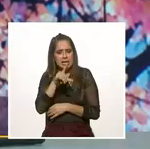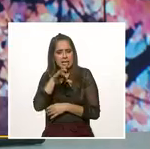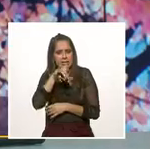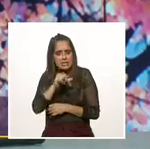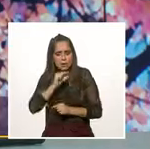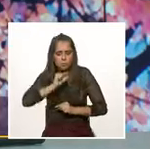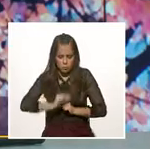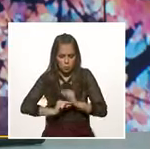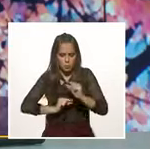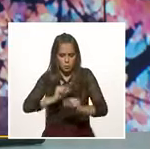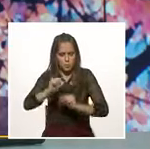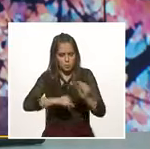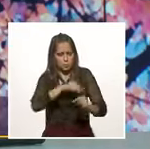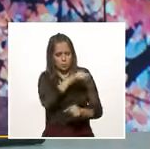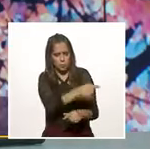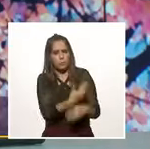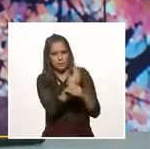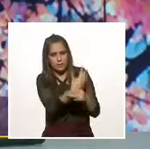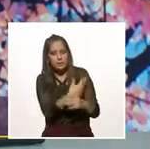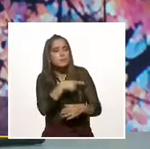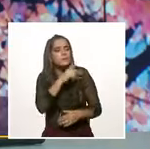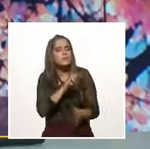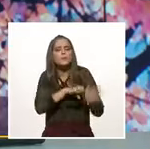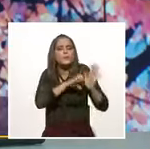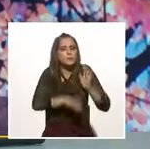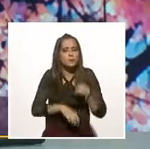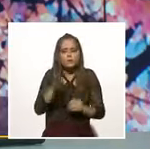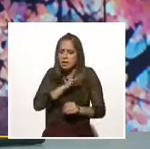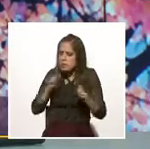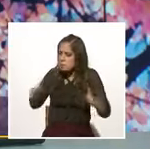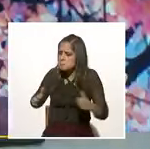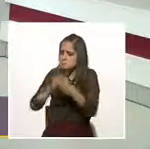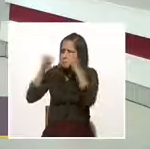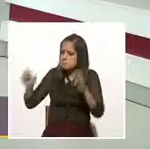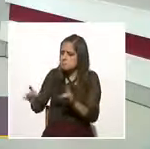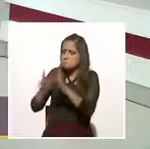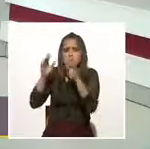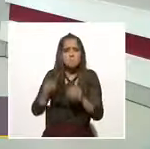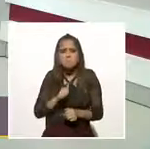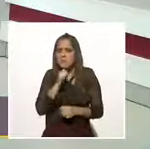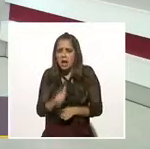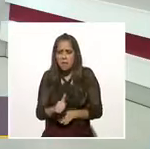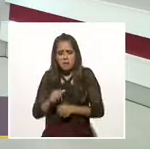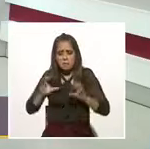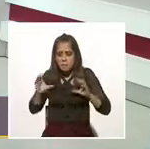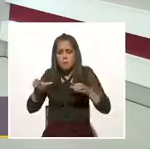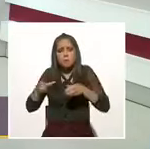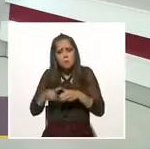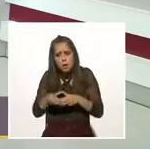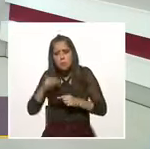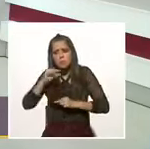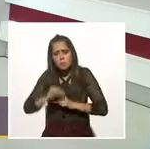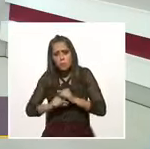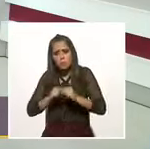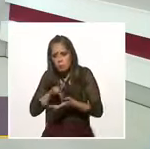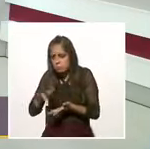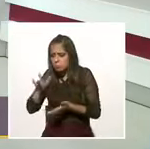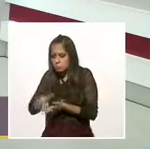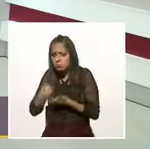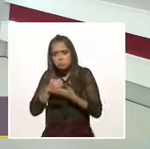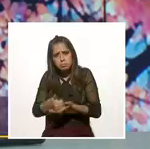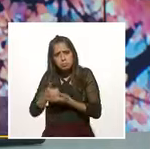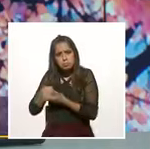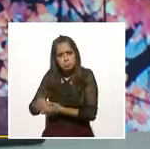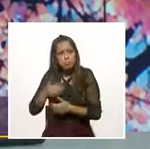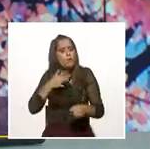proceso, pero ¿hay alguna forma en la que cuando no estamos en una situación de emergencia, como comunidad podamos ir trabajando en estas redes de apoyo? ¿Qué acciones se